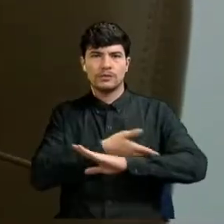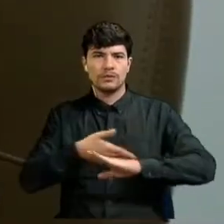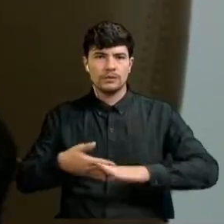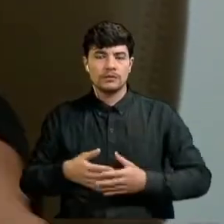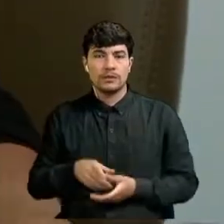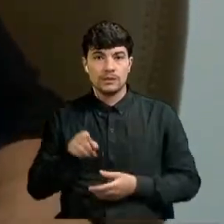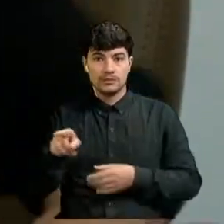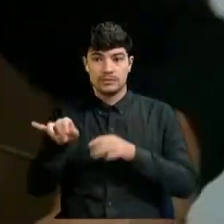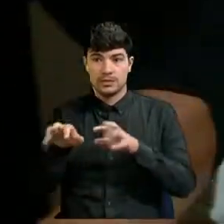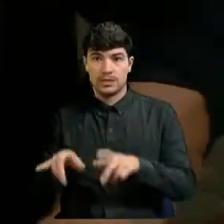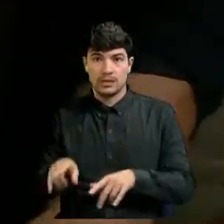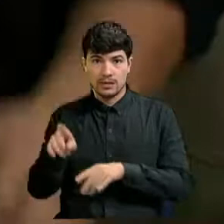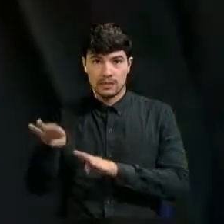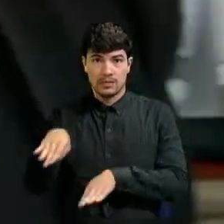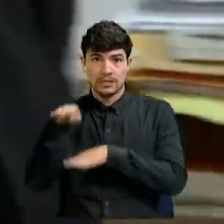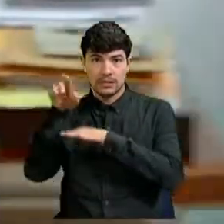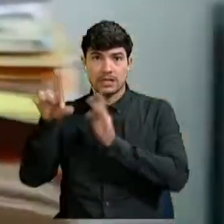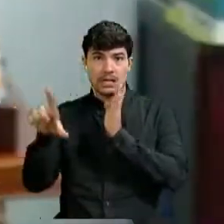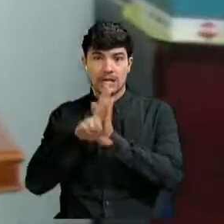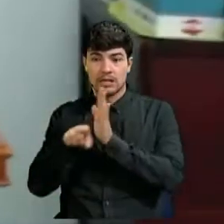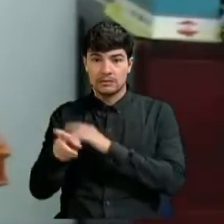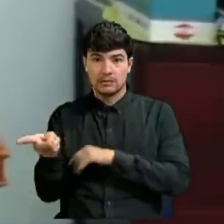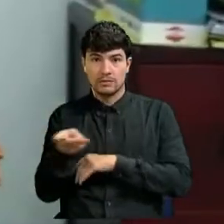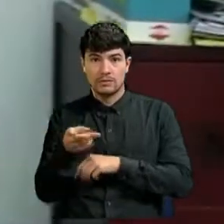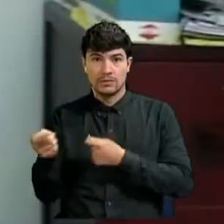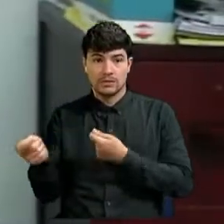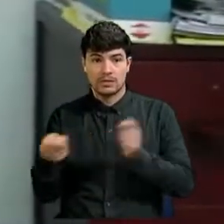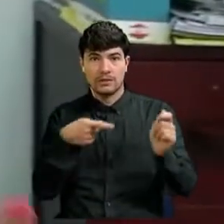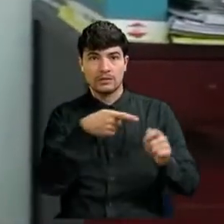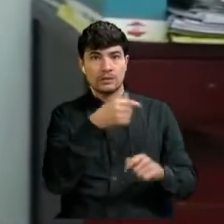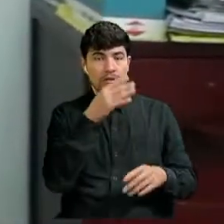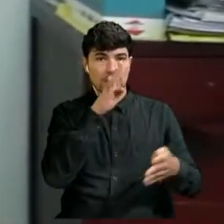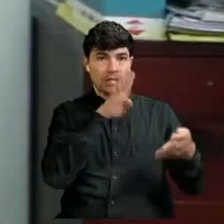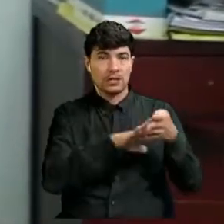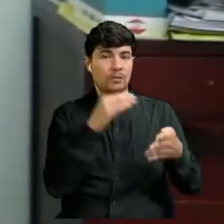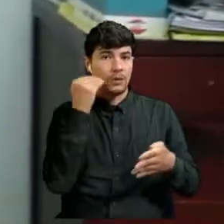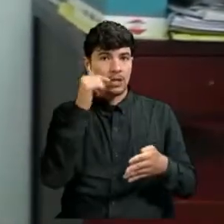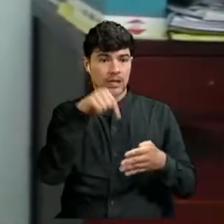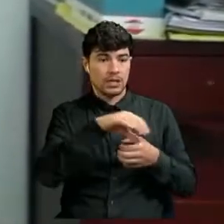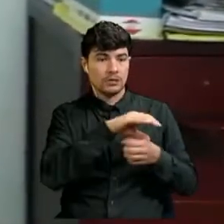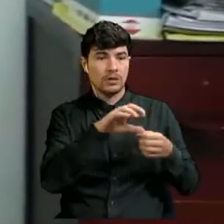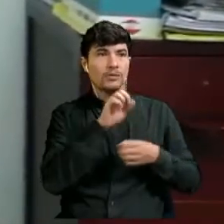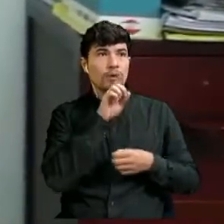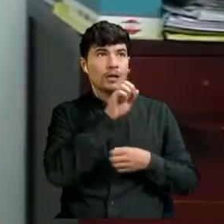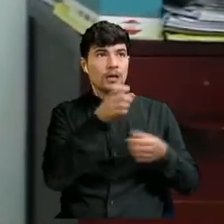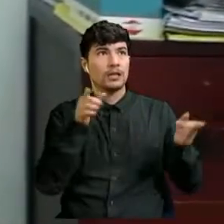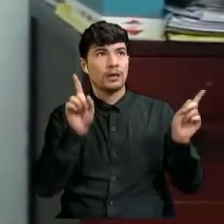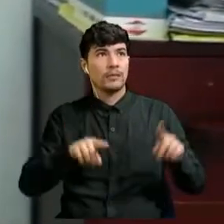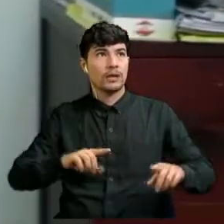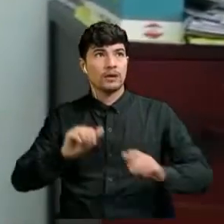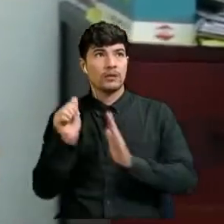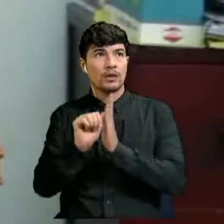La secretaria y la representante legal podrían ser trasladadas a la cárcel de mujeres de Bucaramanga y el coordinador